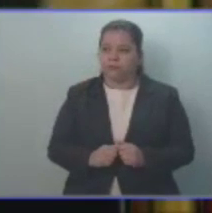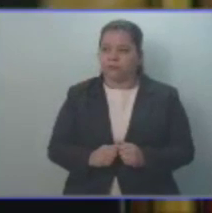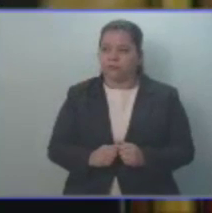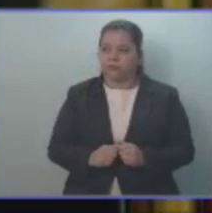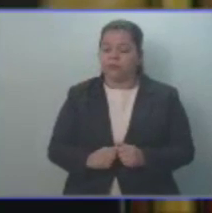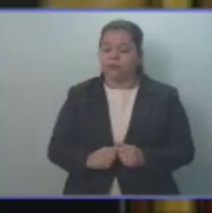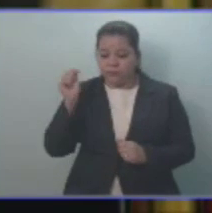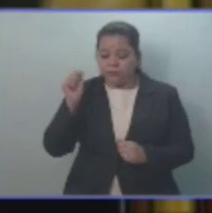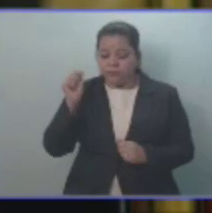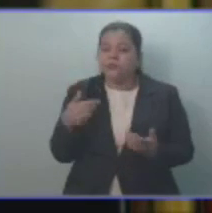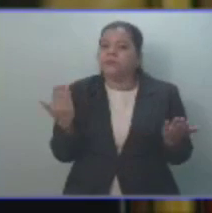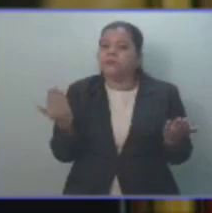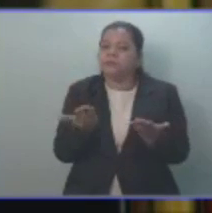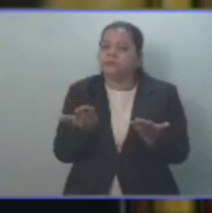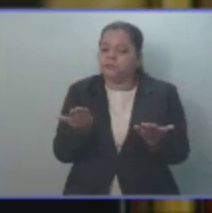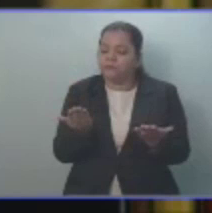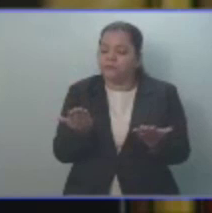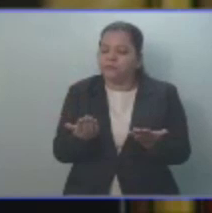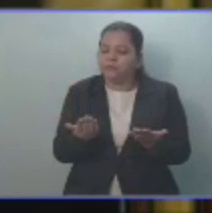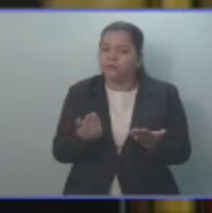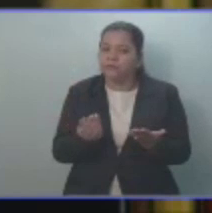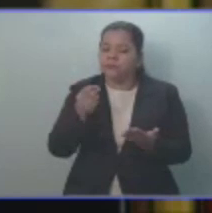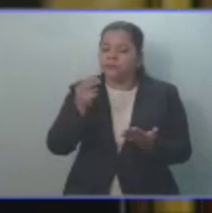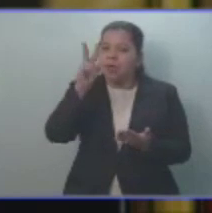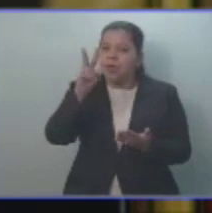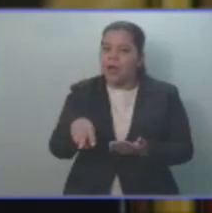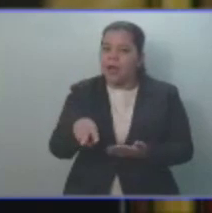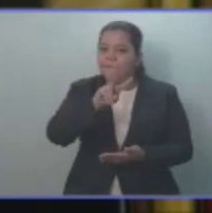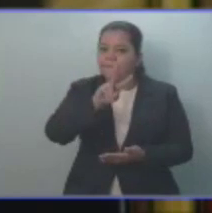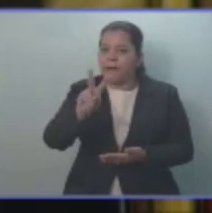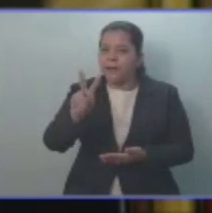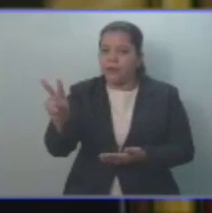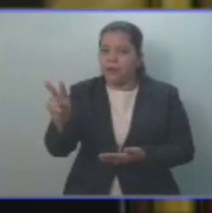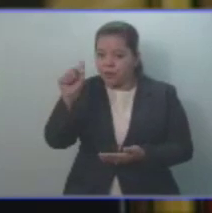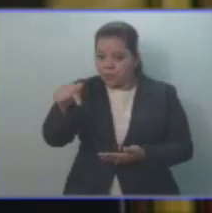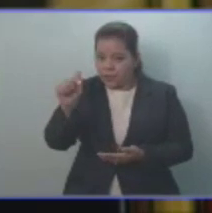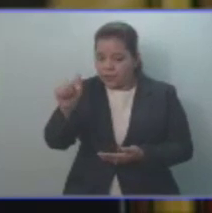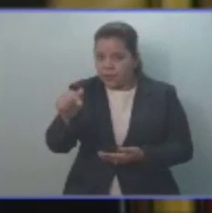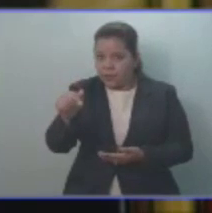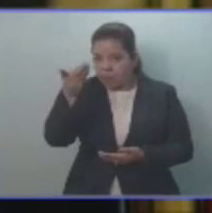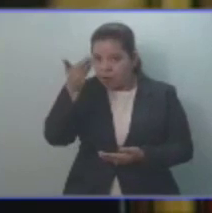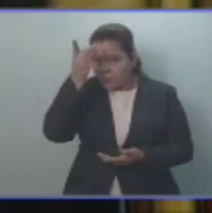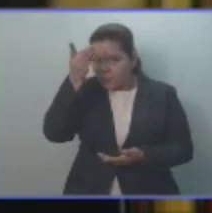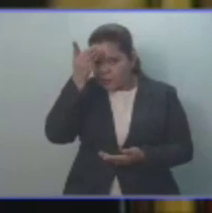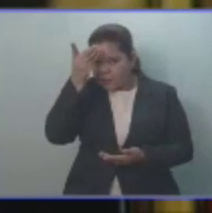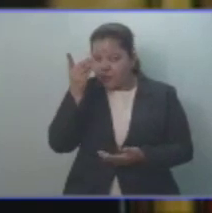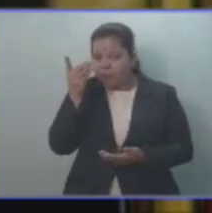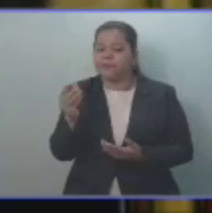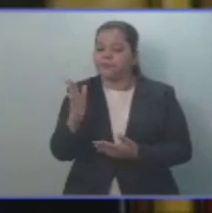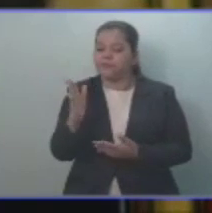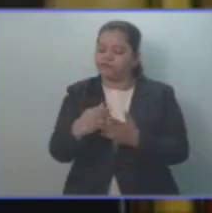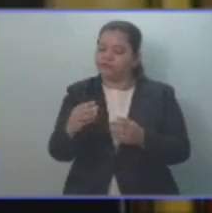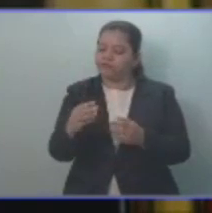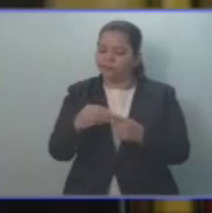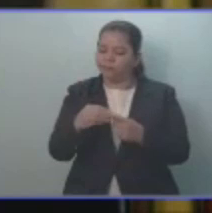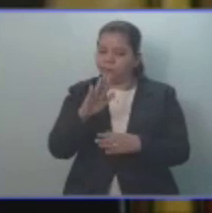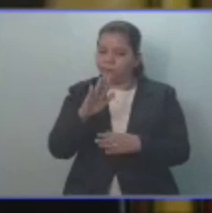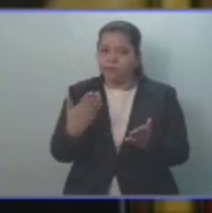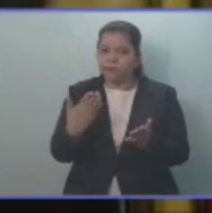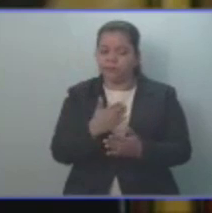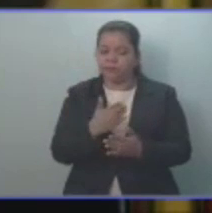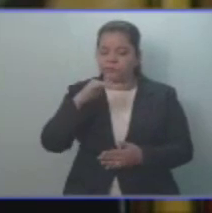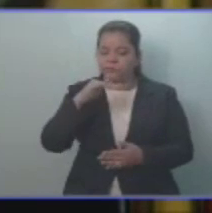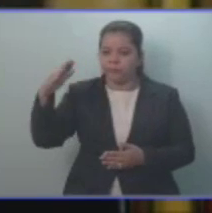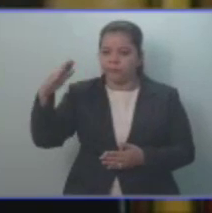lo que acontecerá en el Vaticano el domingo es algo muy especial para los salvadoreños.